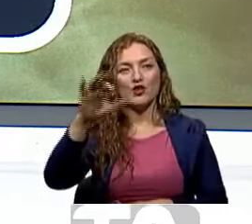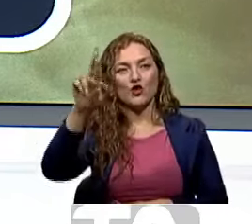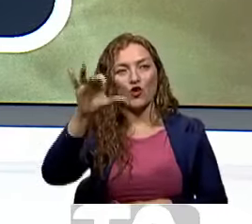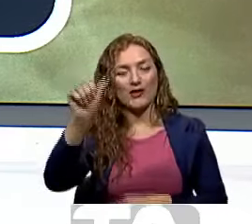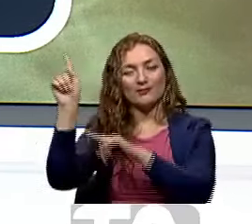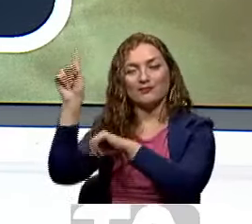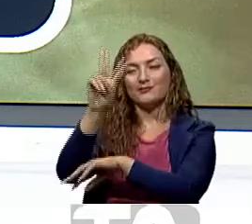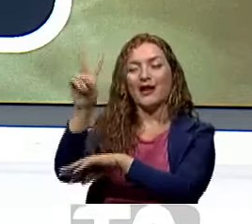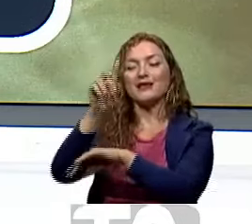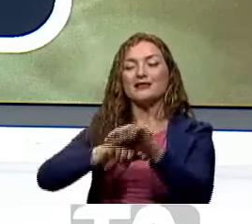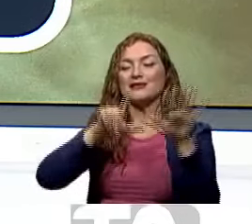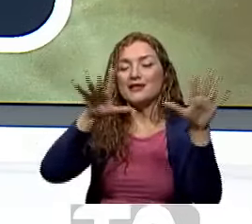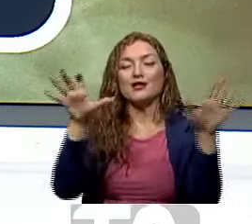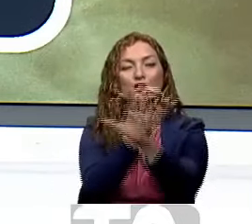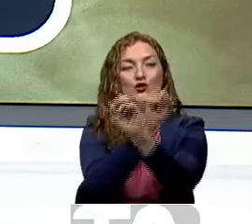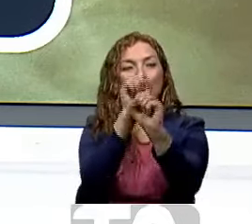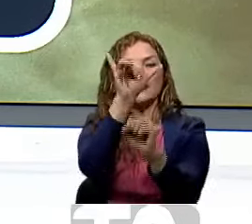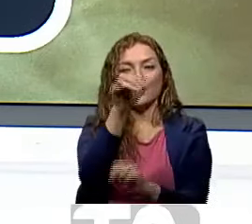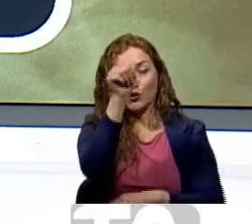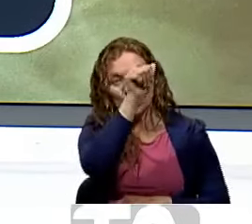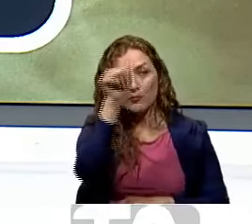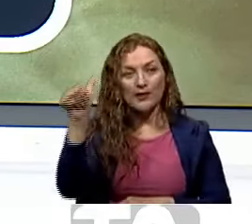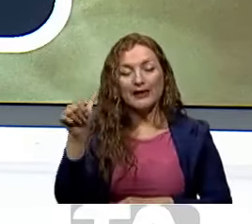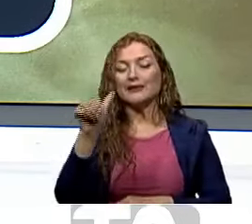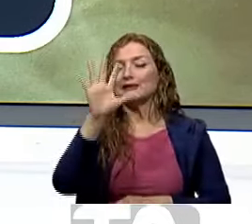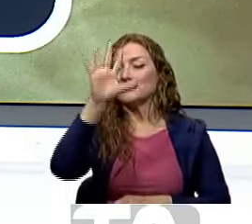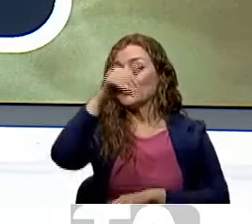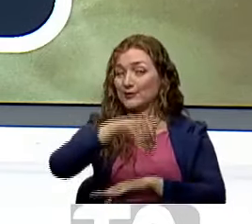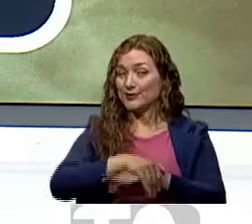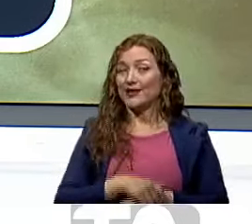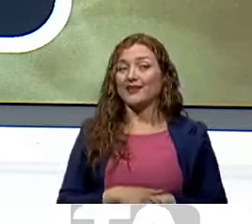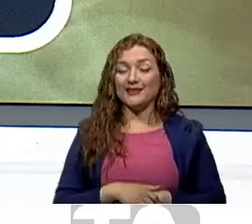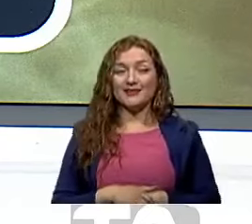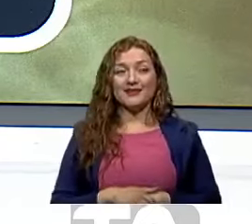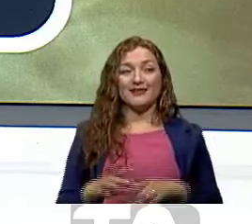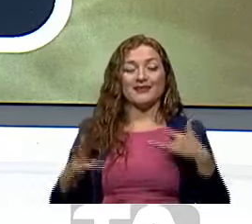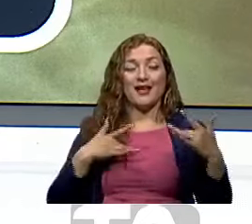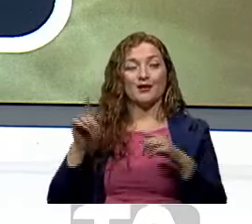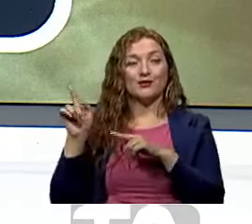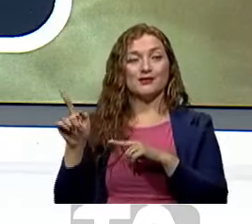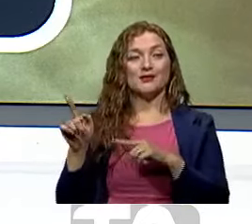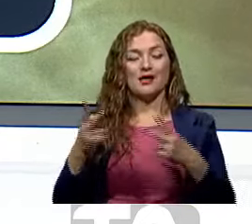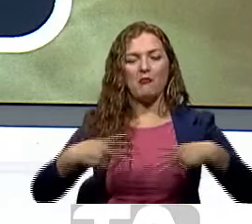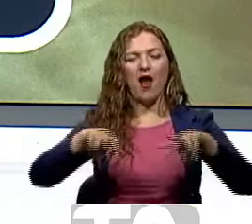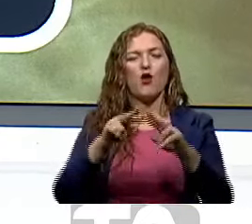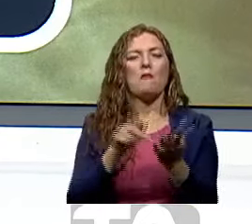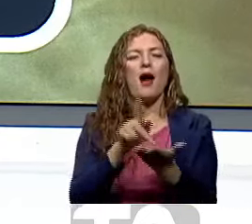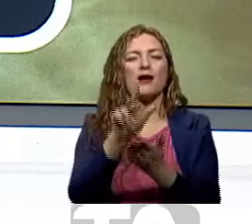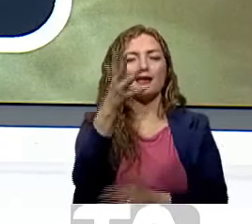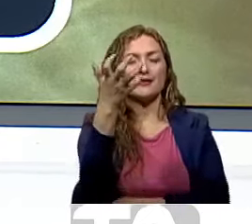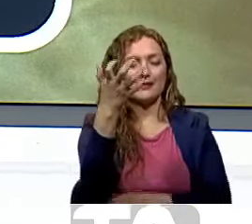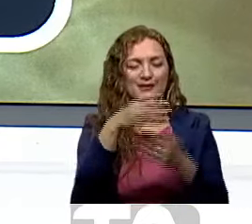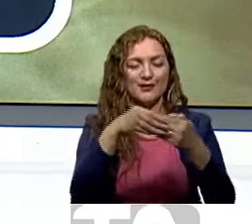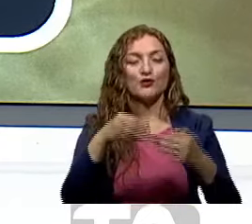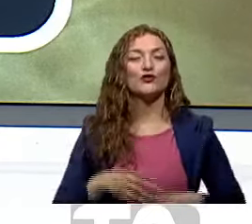las 19:00. El sábado y el domingo será a las 17:00. No se olviden, en el Teatro Victoria, y la entrada tiene un valor de